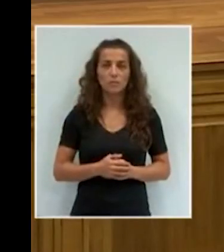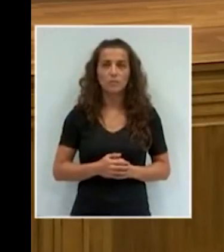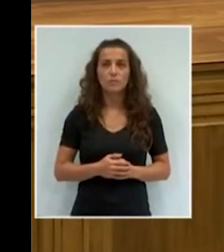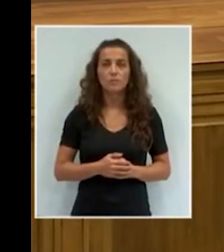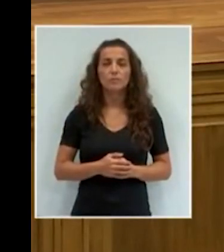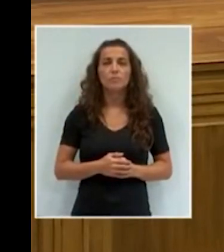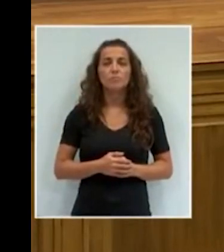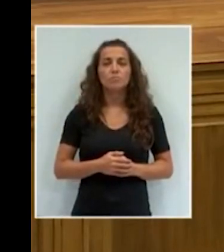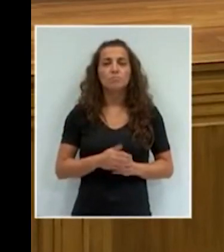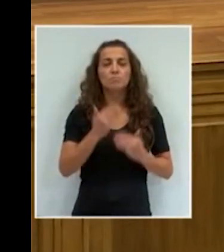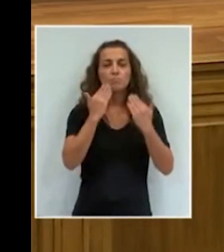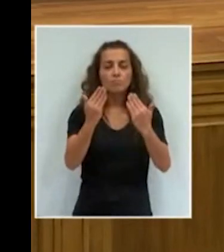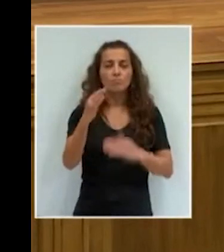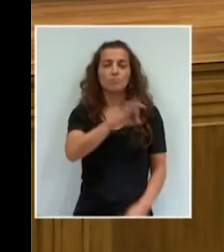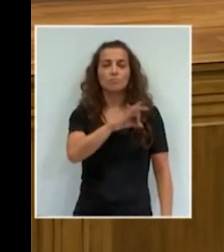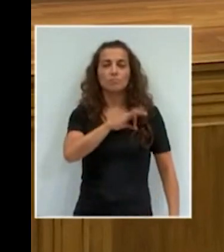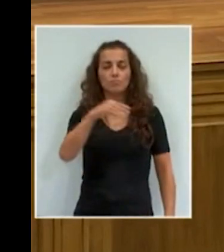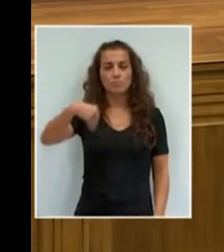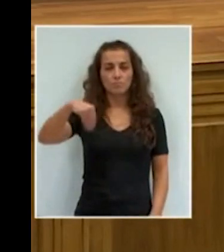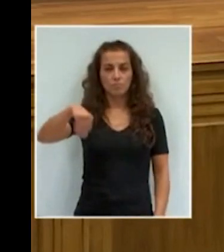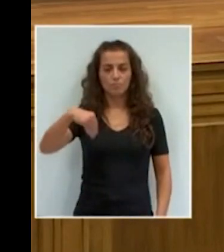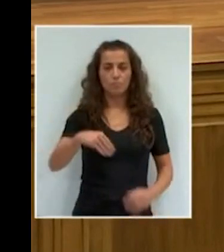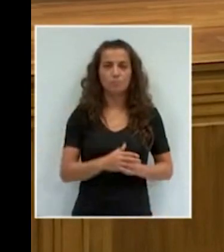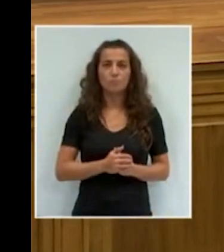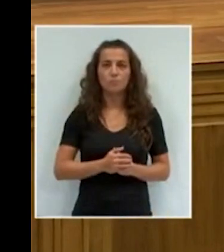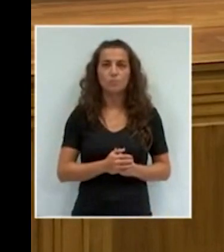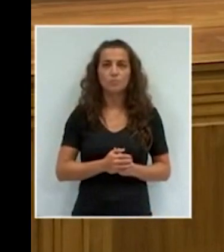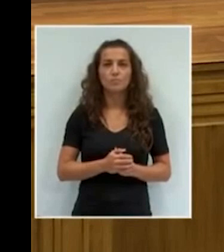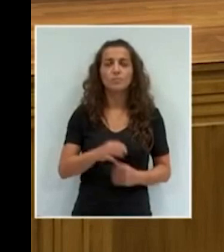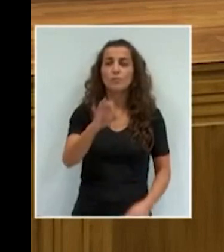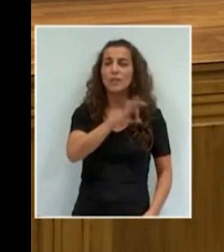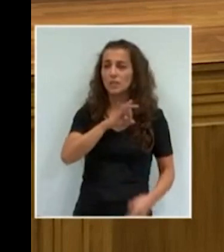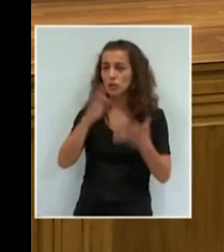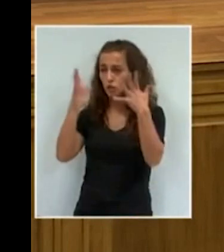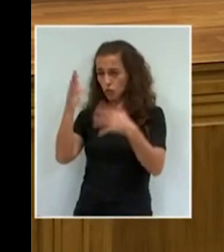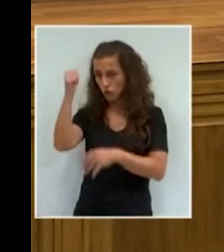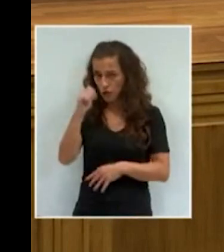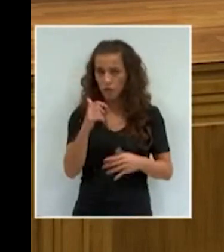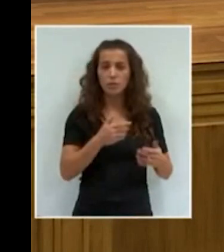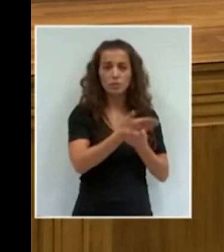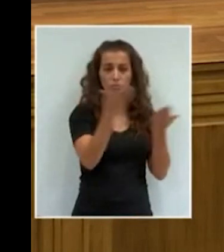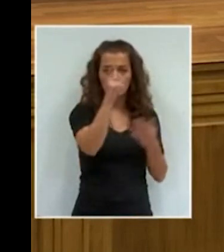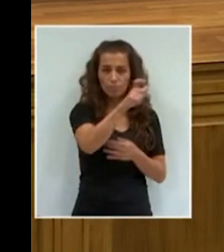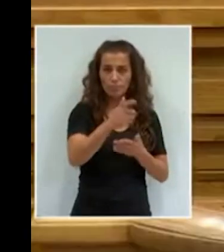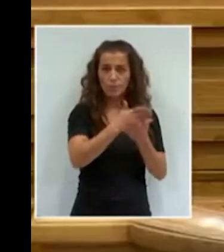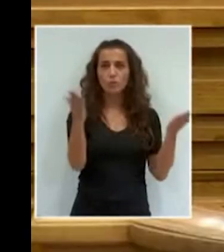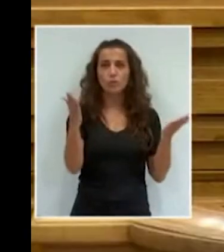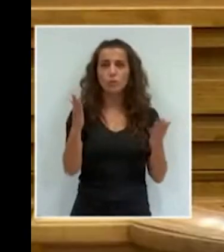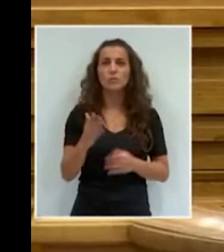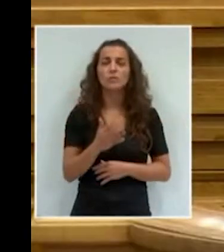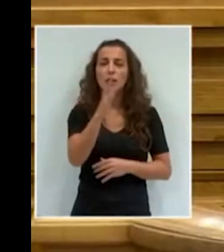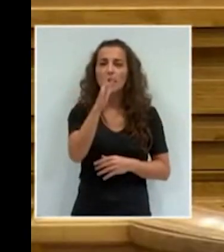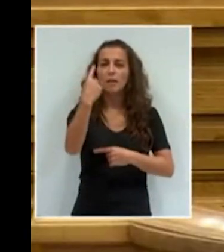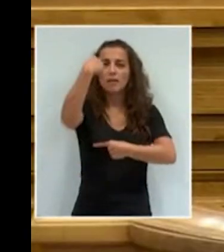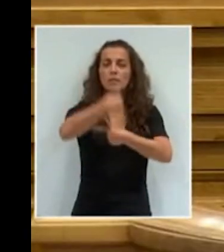El presidente del Partido Popular de Castilla-La Mancha, Paco Núñez, ha reclamado explicaciones claras, contundentes y con transparencia ante los casos de corrupción que